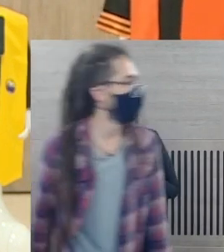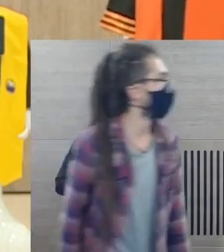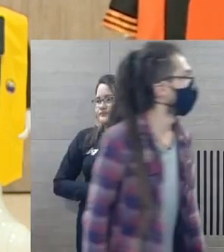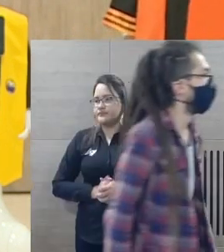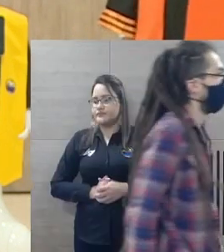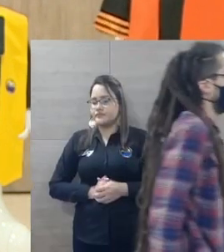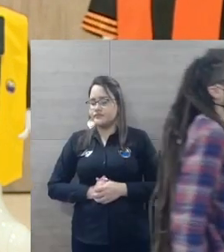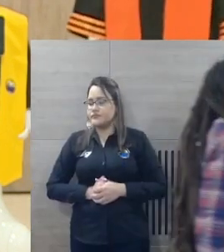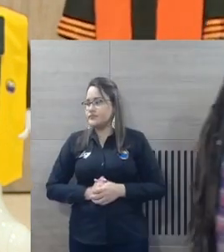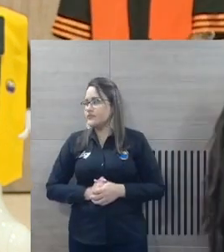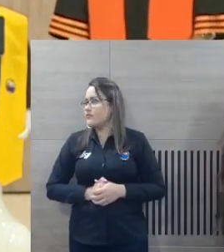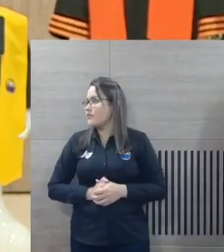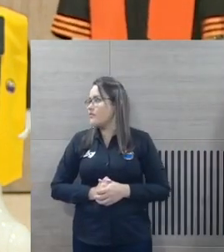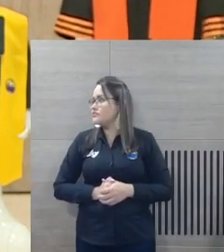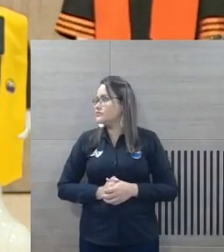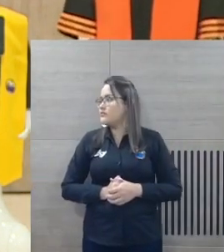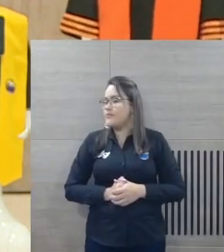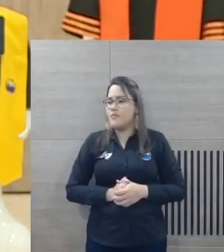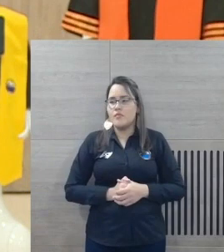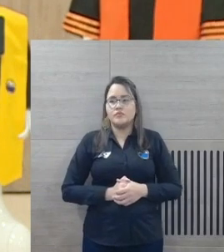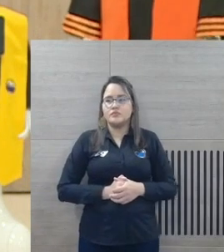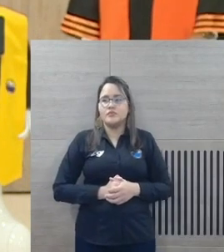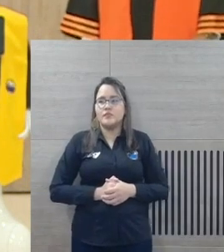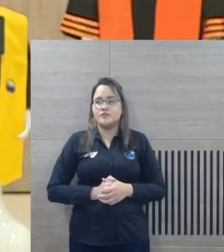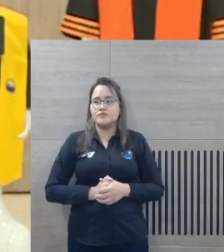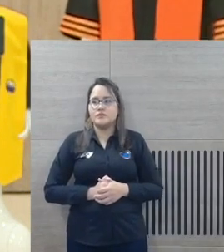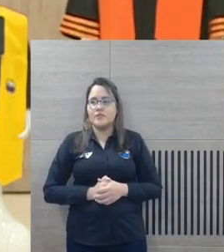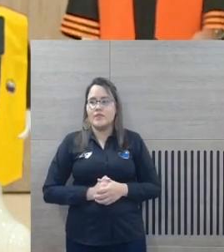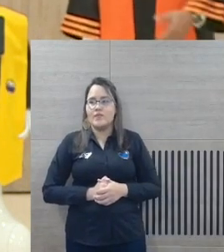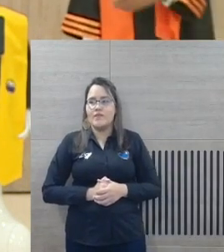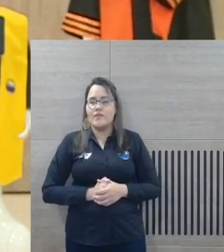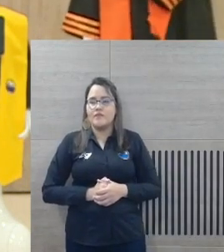Ciencias Empresariales y Económicas, administrador de empresa.